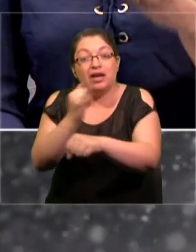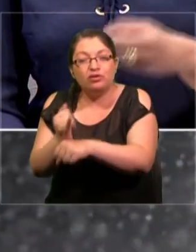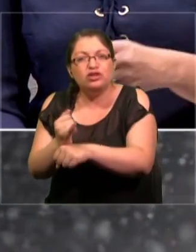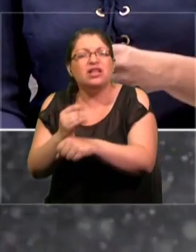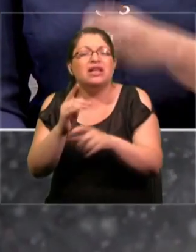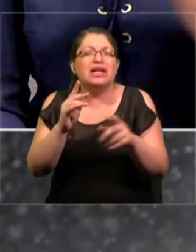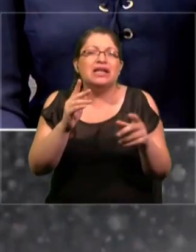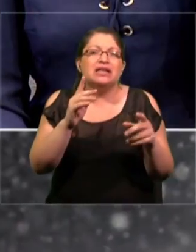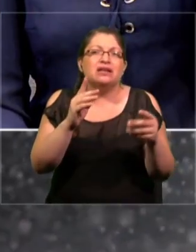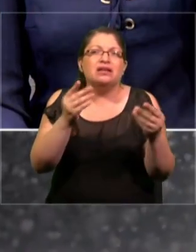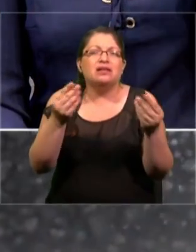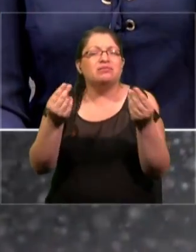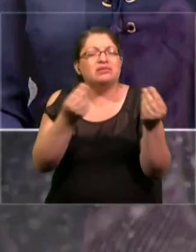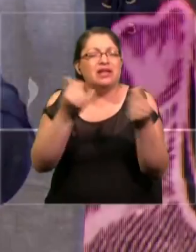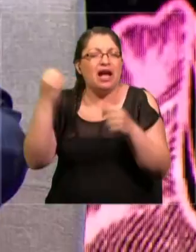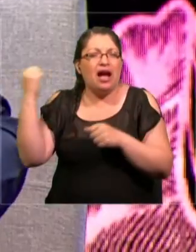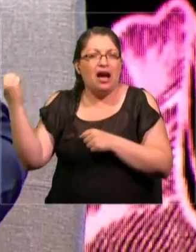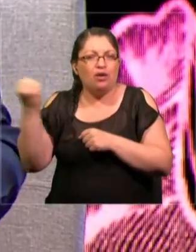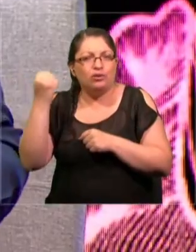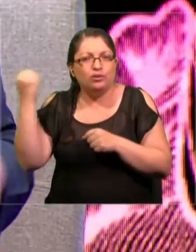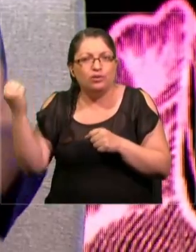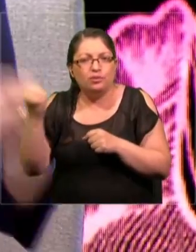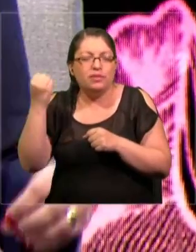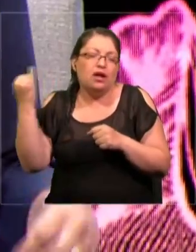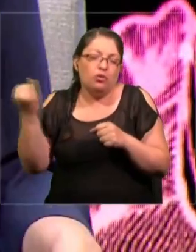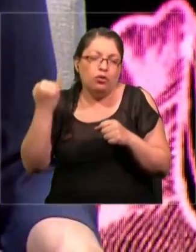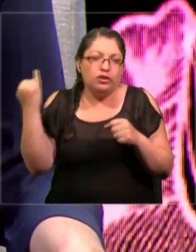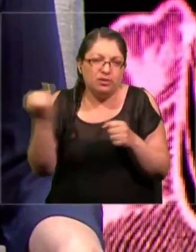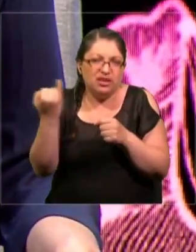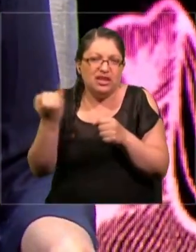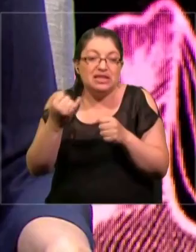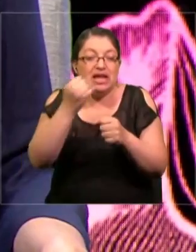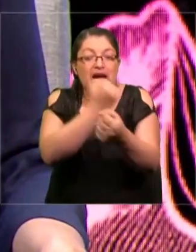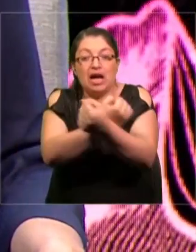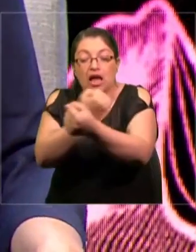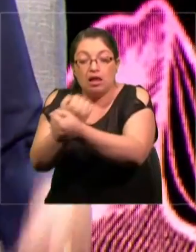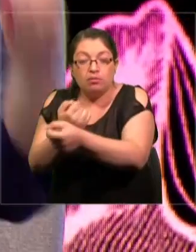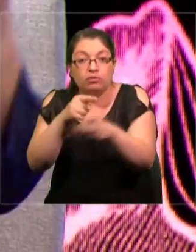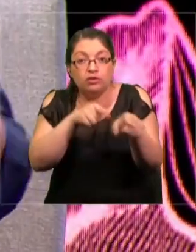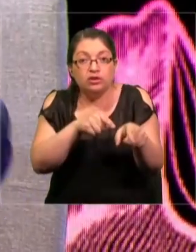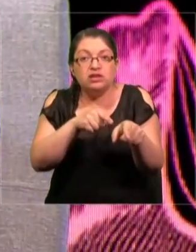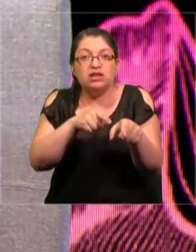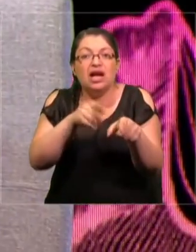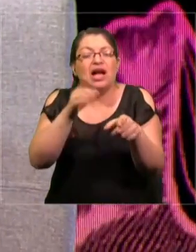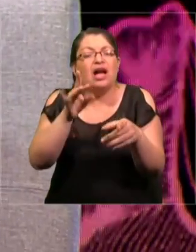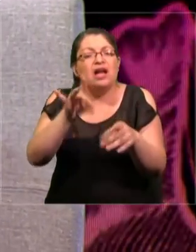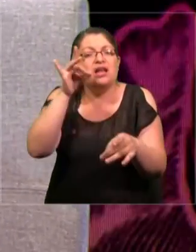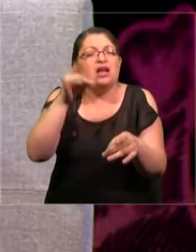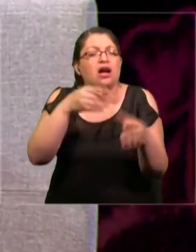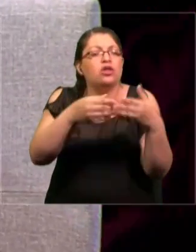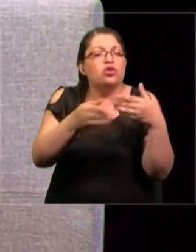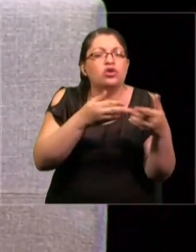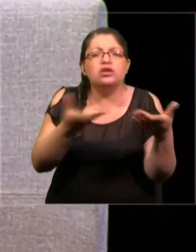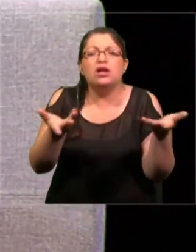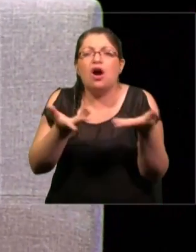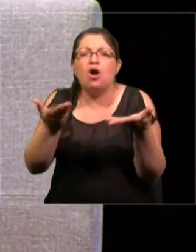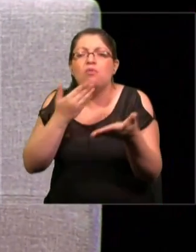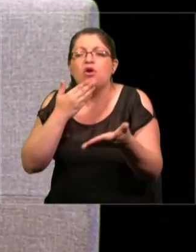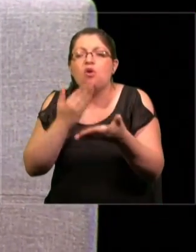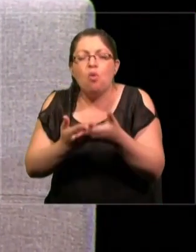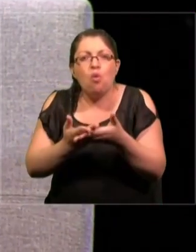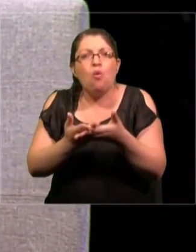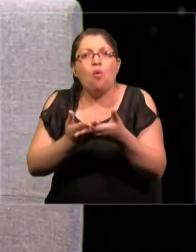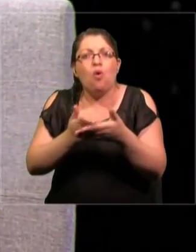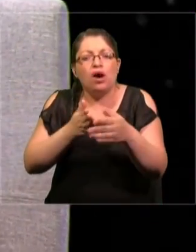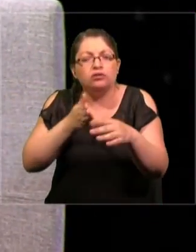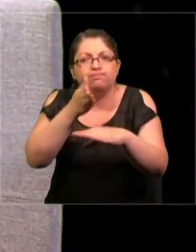policiales y en especial de la institución de carabineros, que permite que la policía defina dónde, cómo y cuándo actúa.